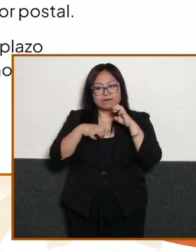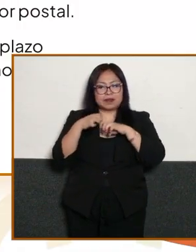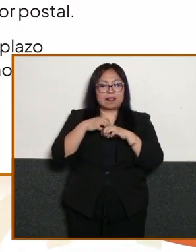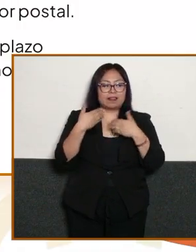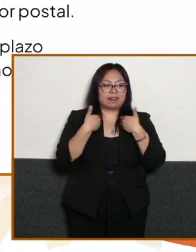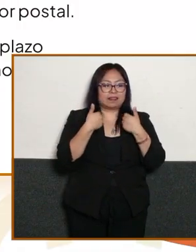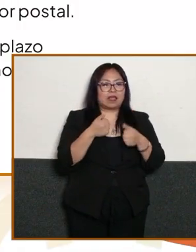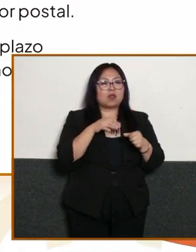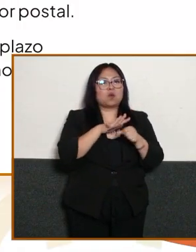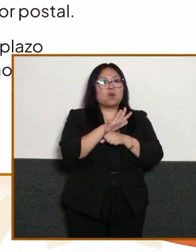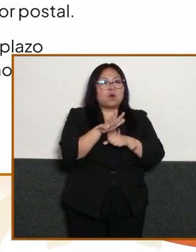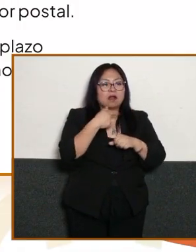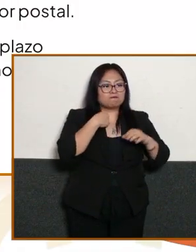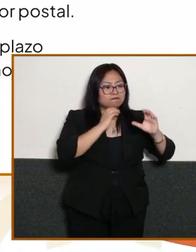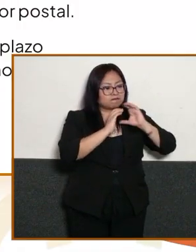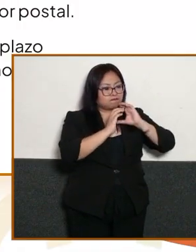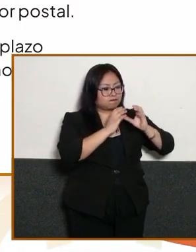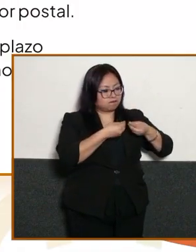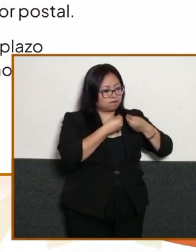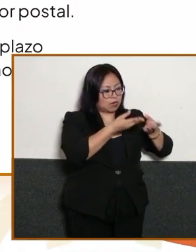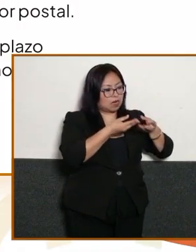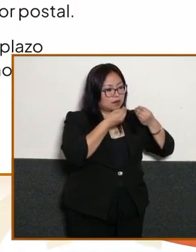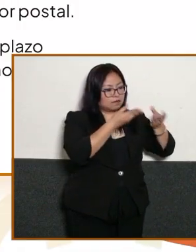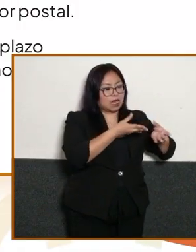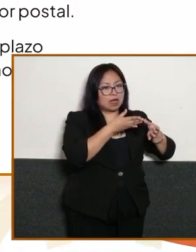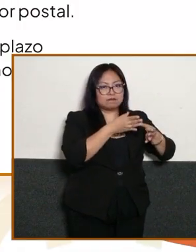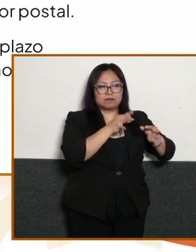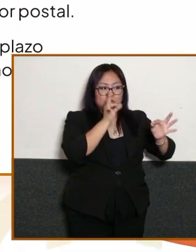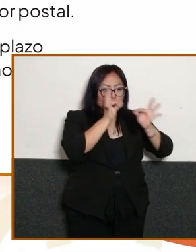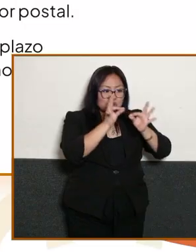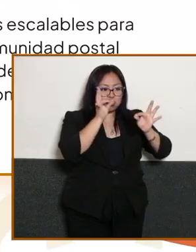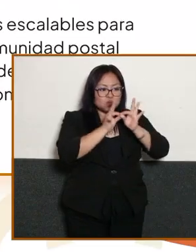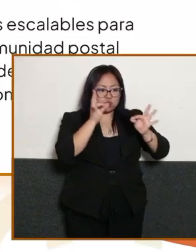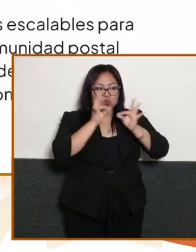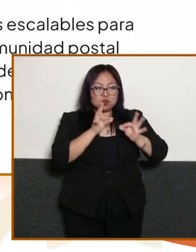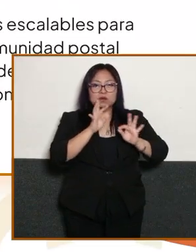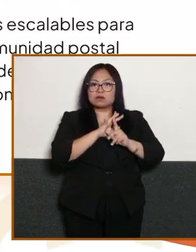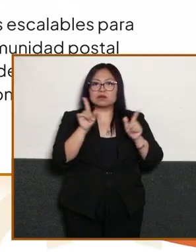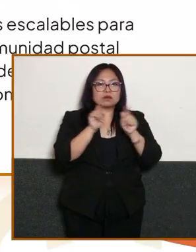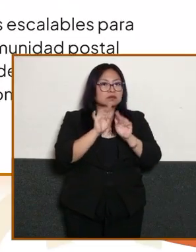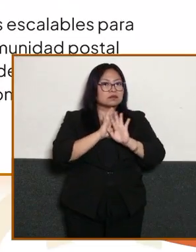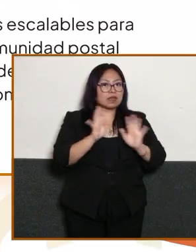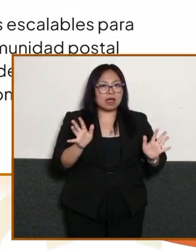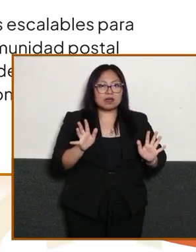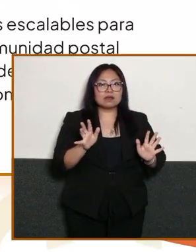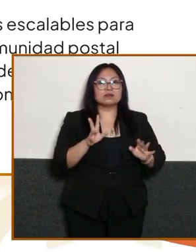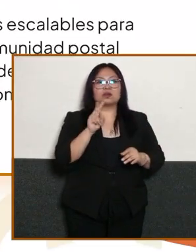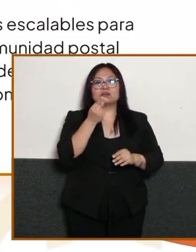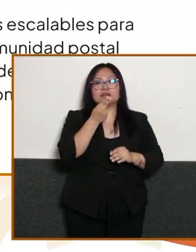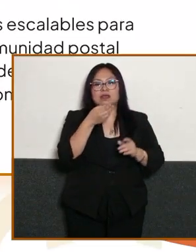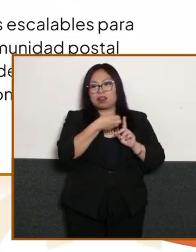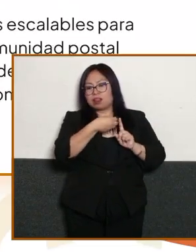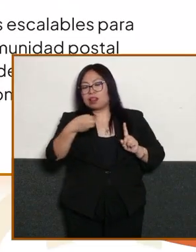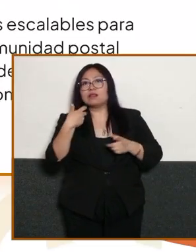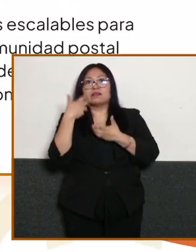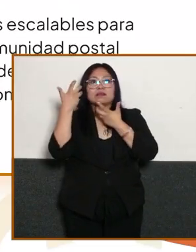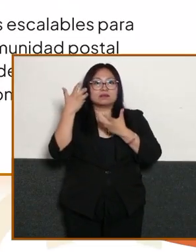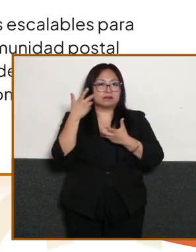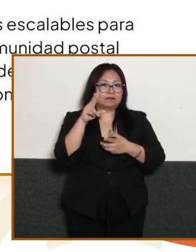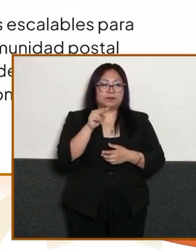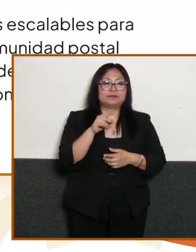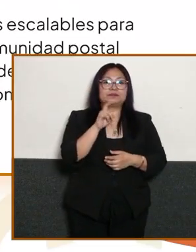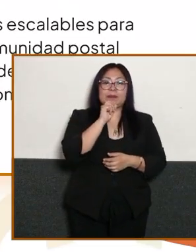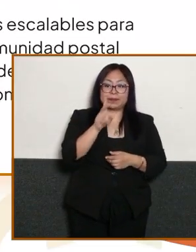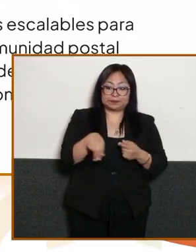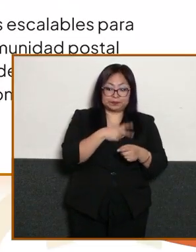es el legado y poder comunicarlo a estos sistemas de inteligencia artificial. La segunda es poder entender